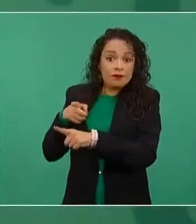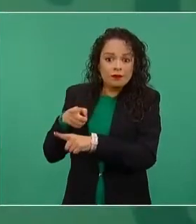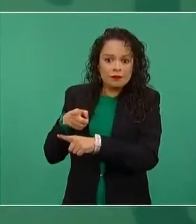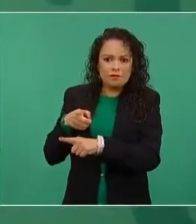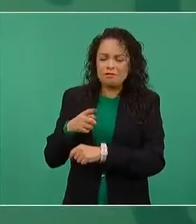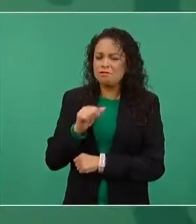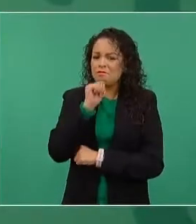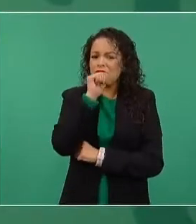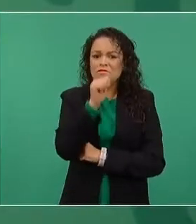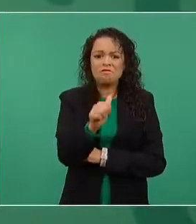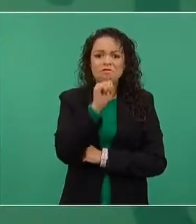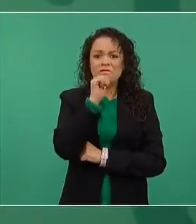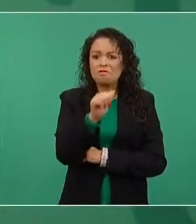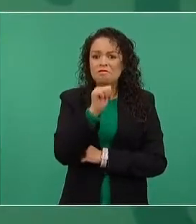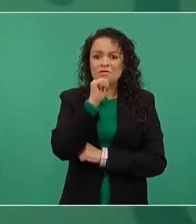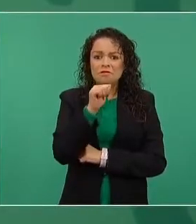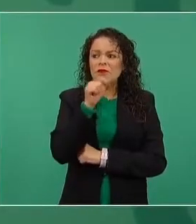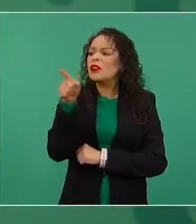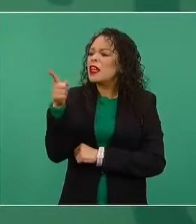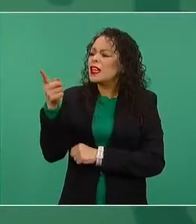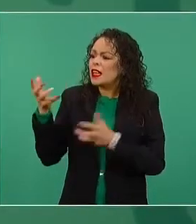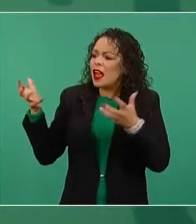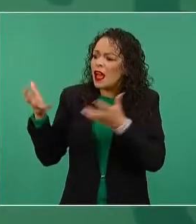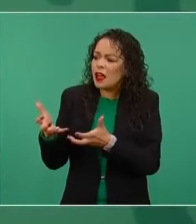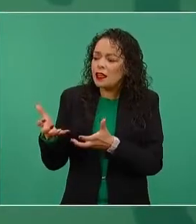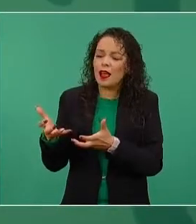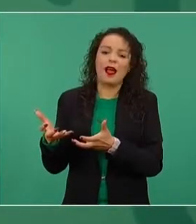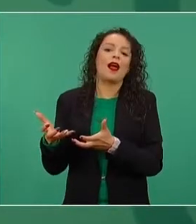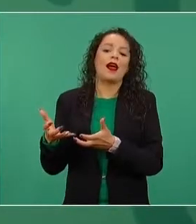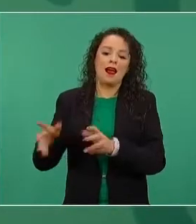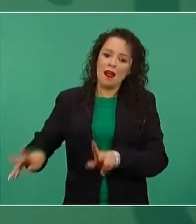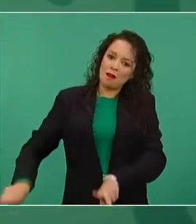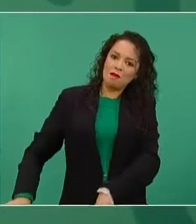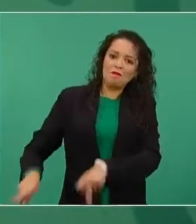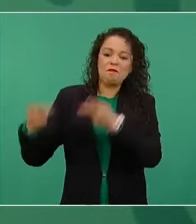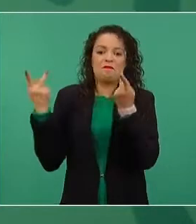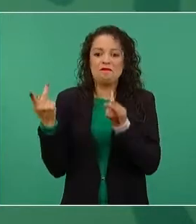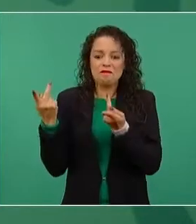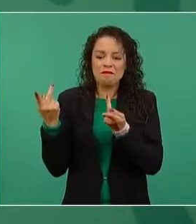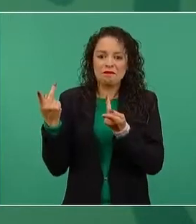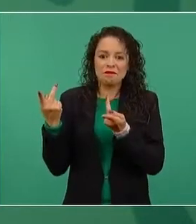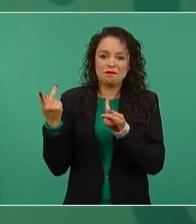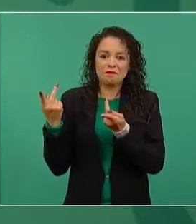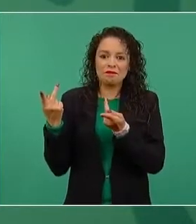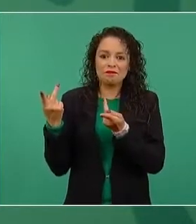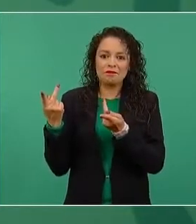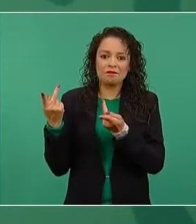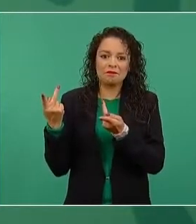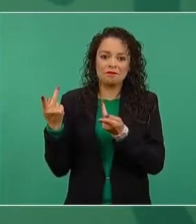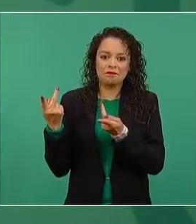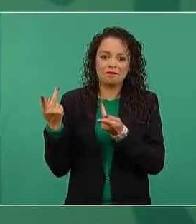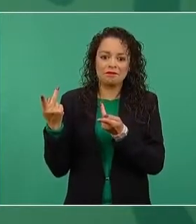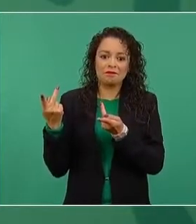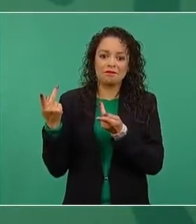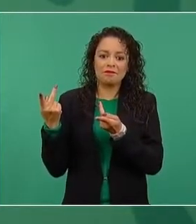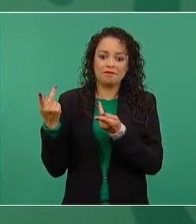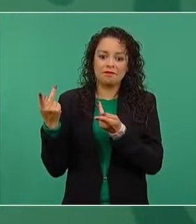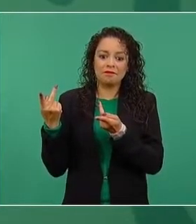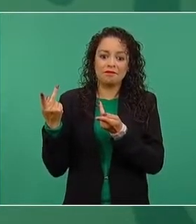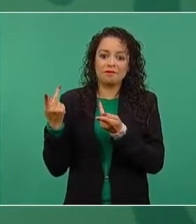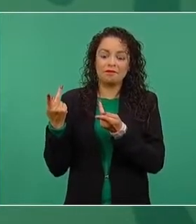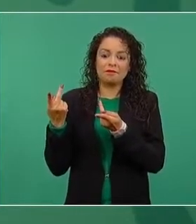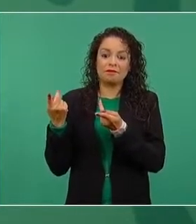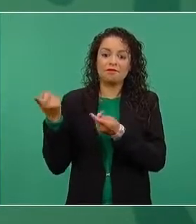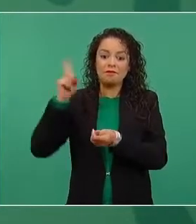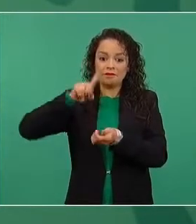vendieron acciones a un fondo de